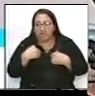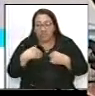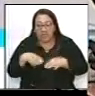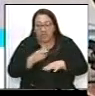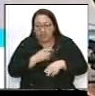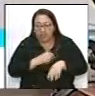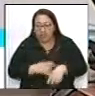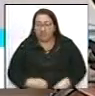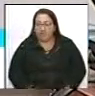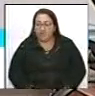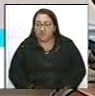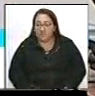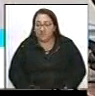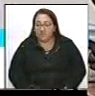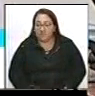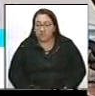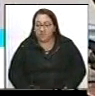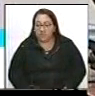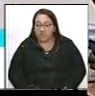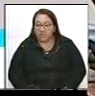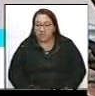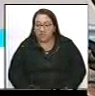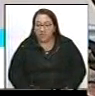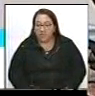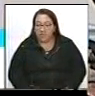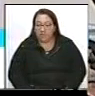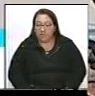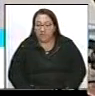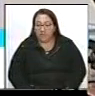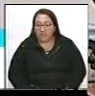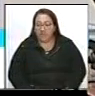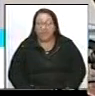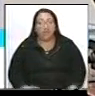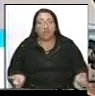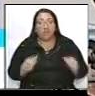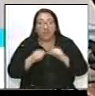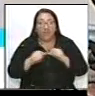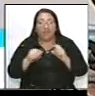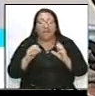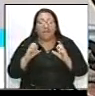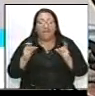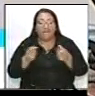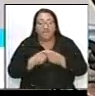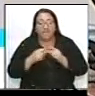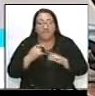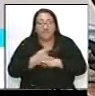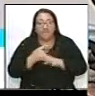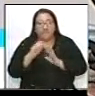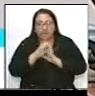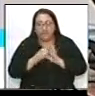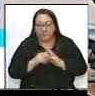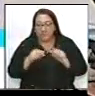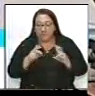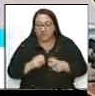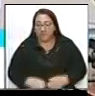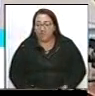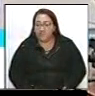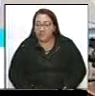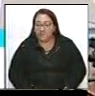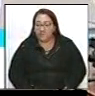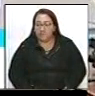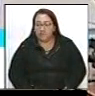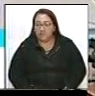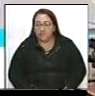en ese momento Fuerza Popular para que no se prosiguiera en la Subcomisión de Acusaciones Constitucionales con este tema y de esa manera